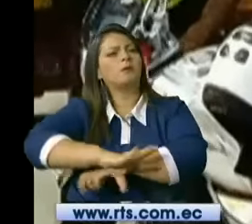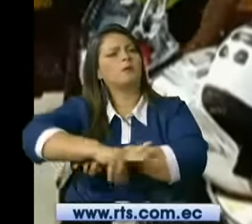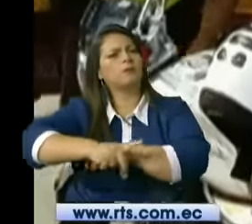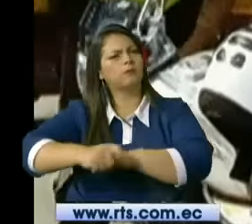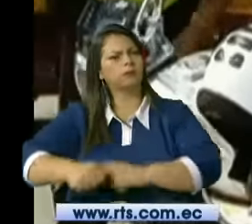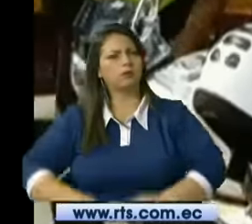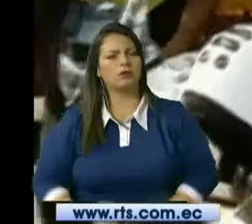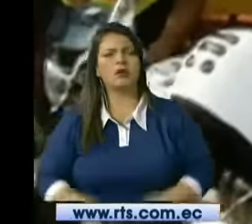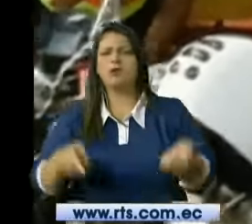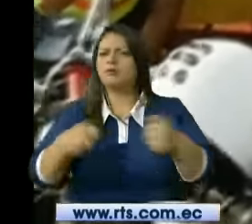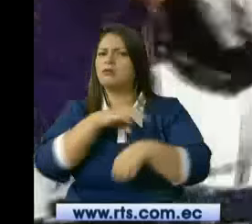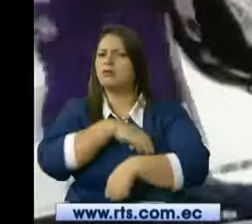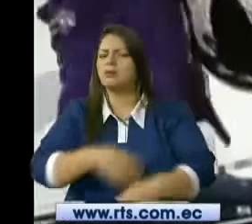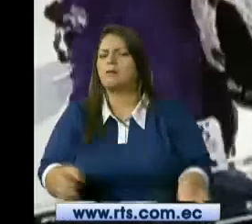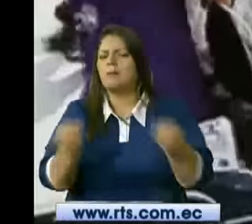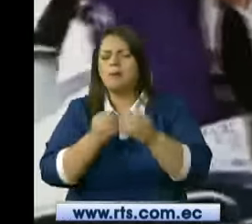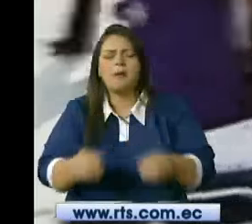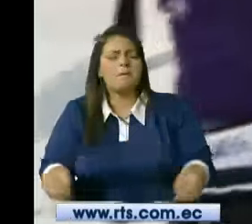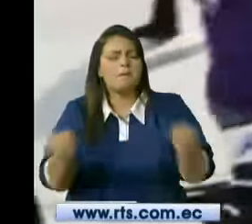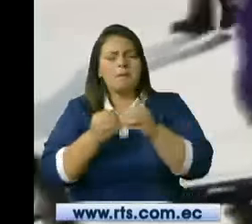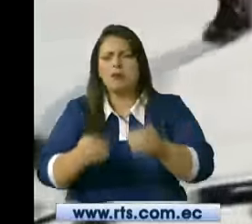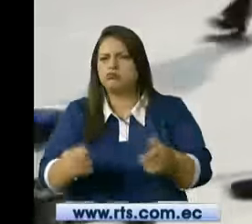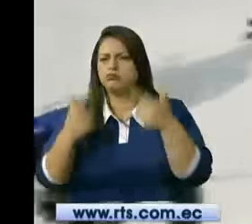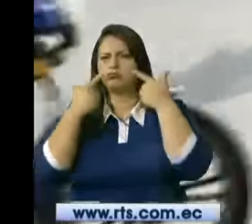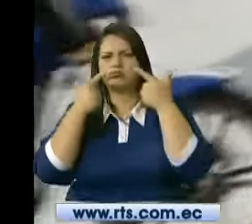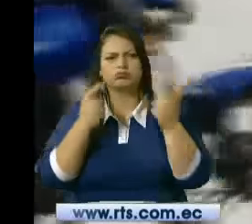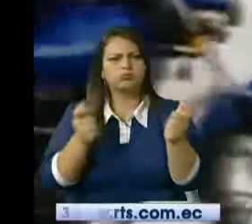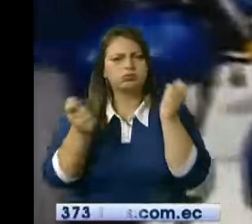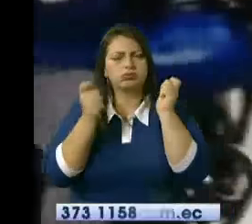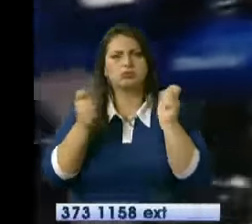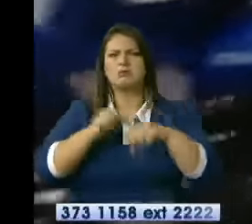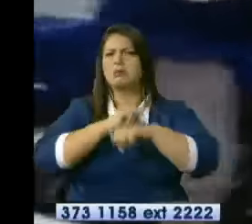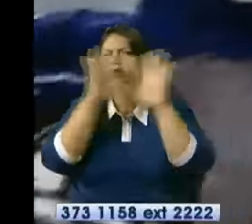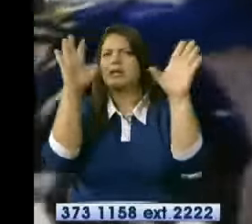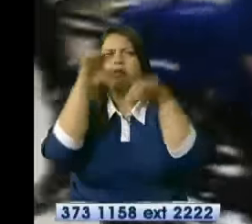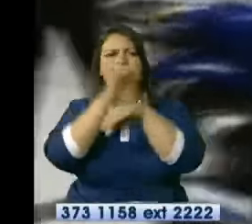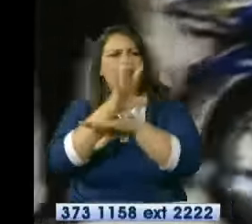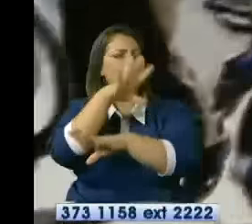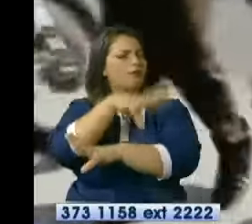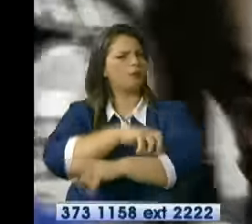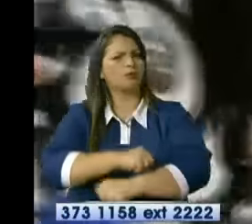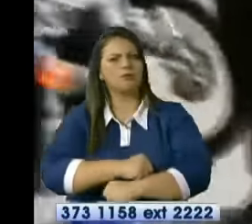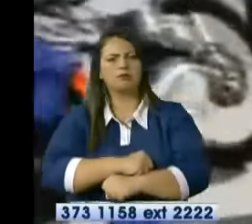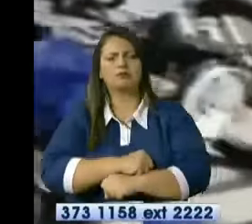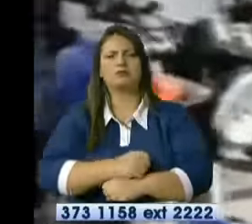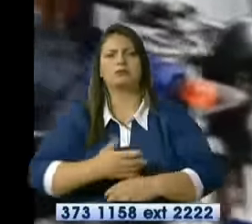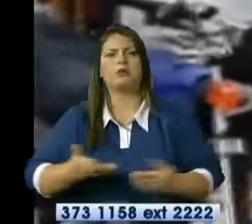intensificarán en diversos horarios. Informó Roselena Vázquez.